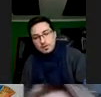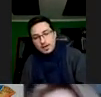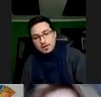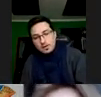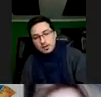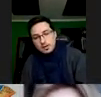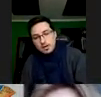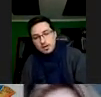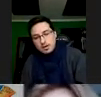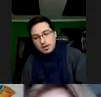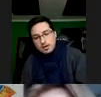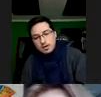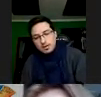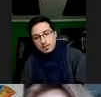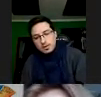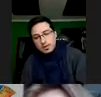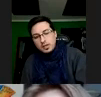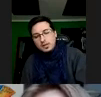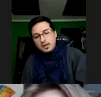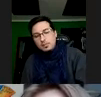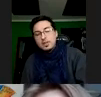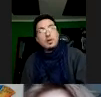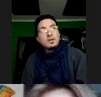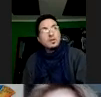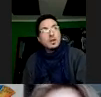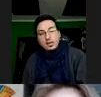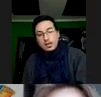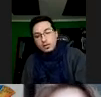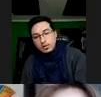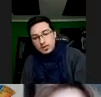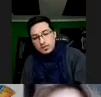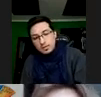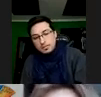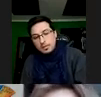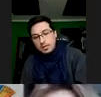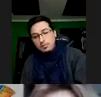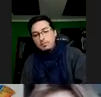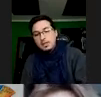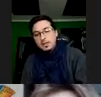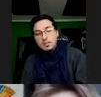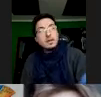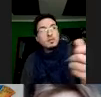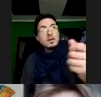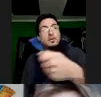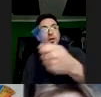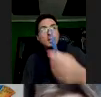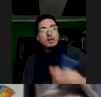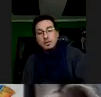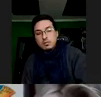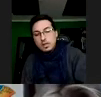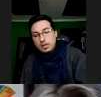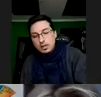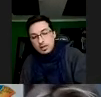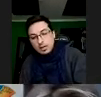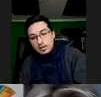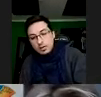vamos, Rafaela, yo sé que puedes corregir esa respuesta, pero aún así te voy a dejarte 2 décimas simplemente por participar. Si me respondes bien esta